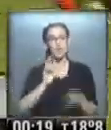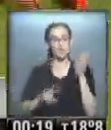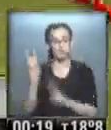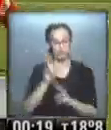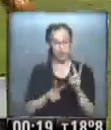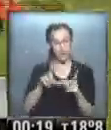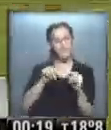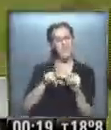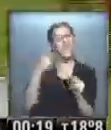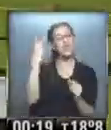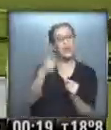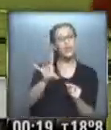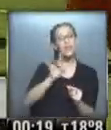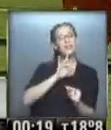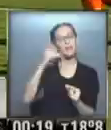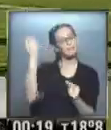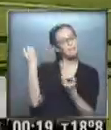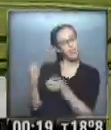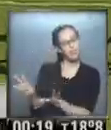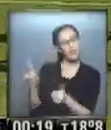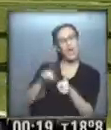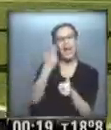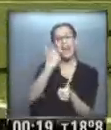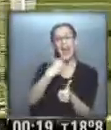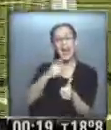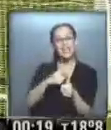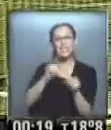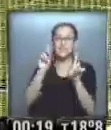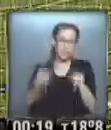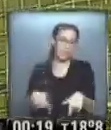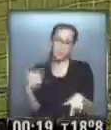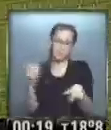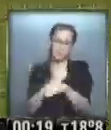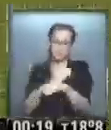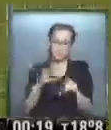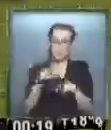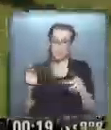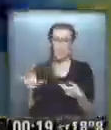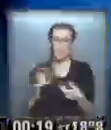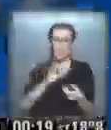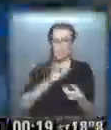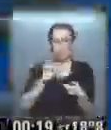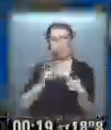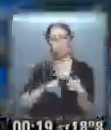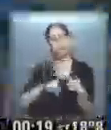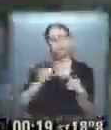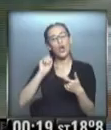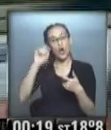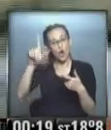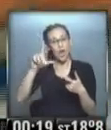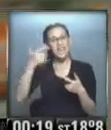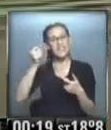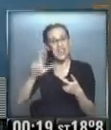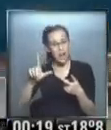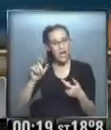donde fueron dos los técnicos que se fueron, porque Racing también se ha quedado sin DT. Y de la victoria de Arsenal 1-0